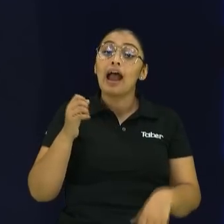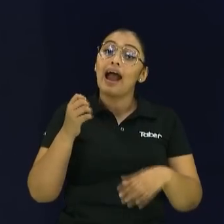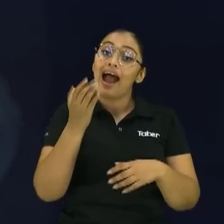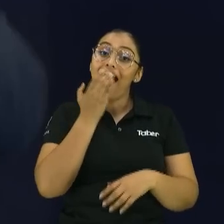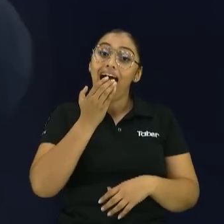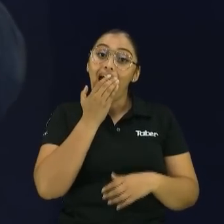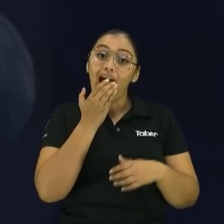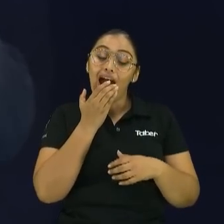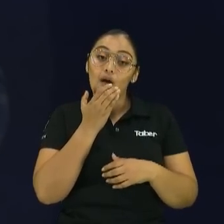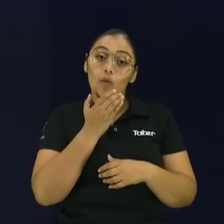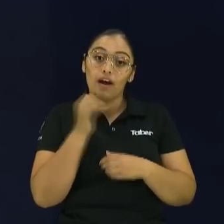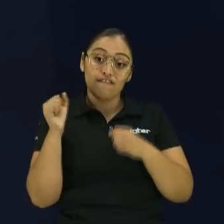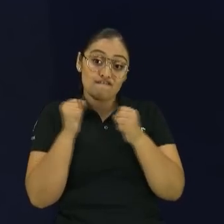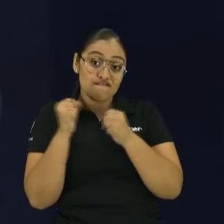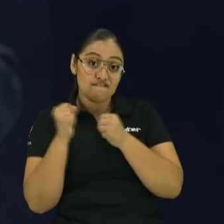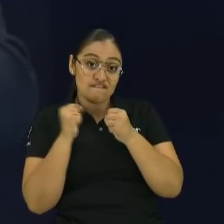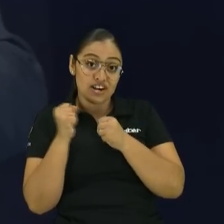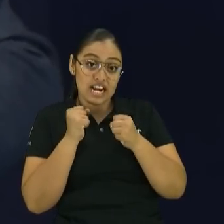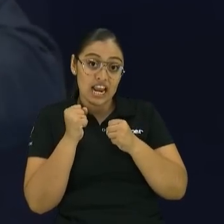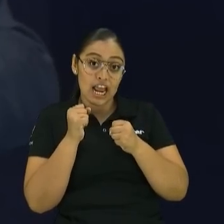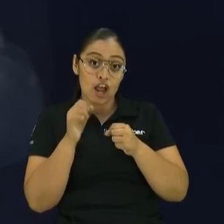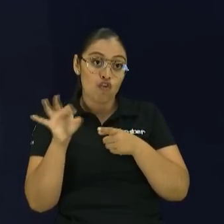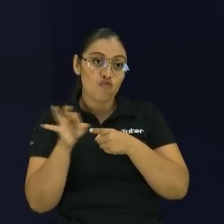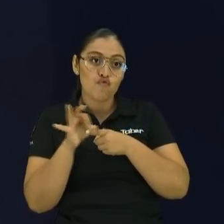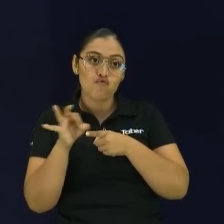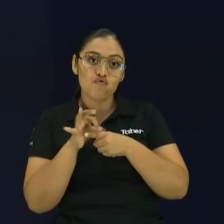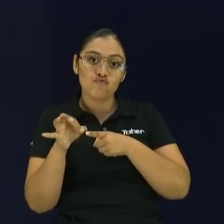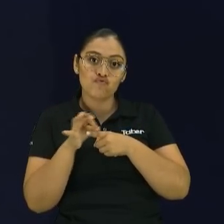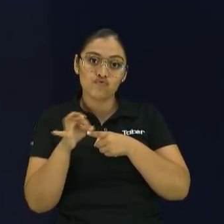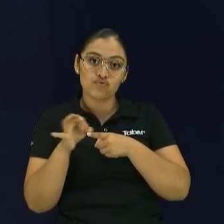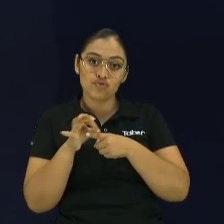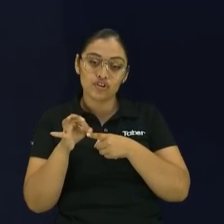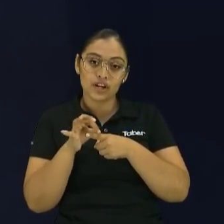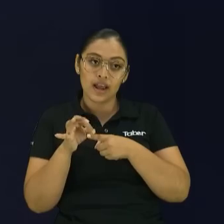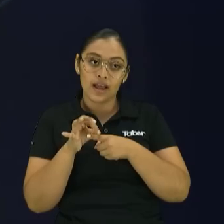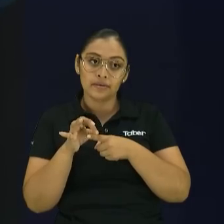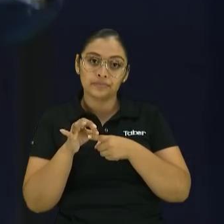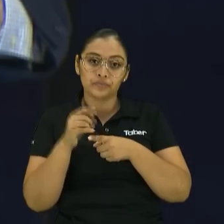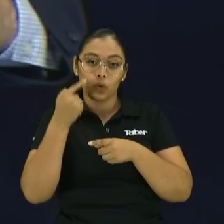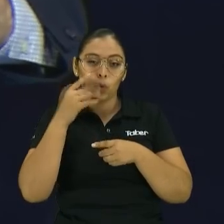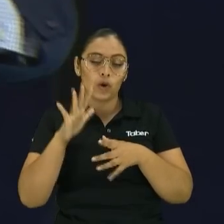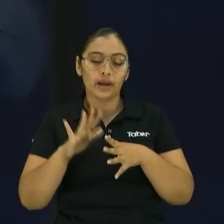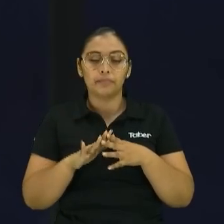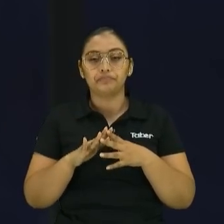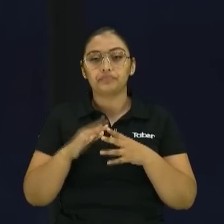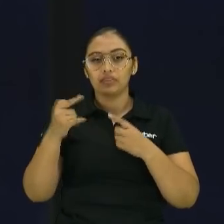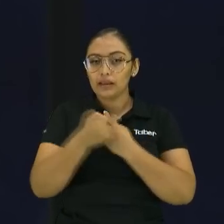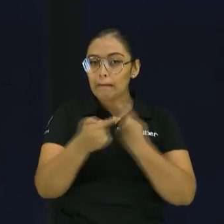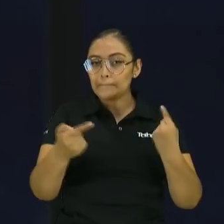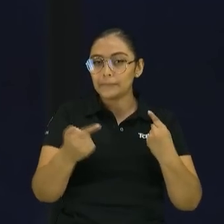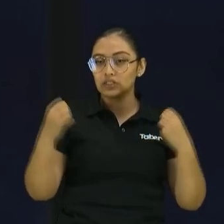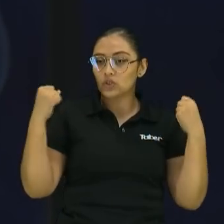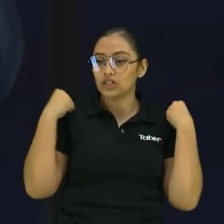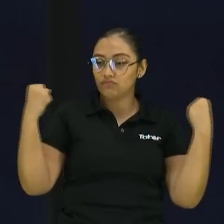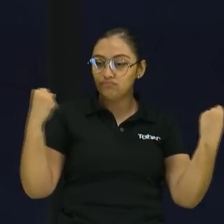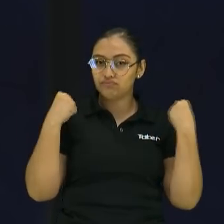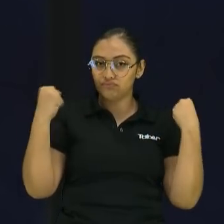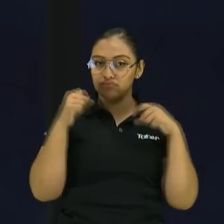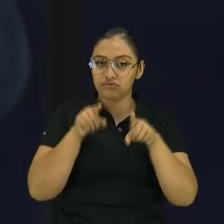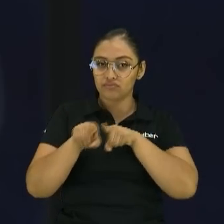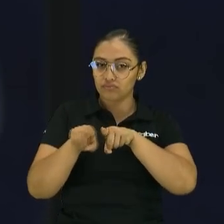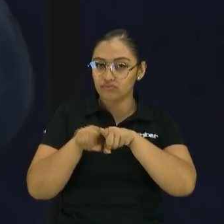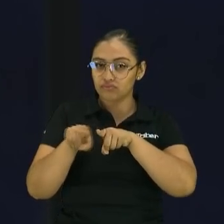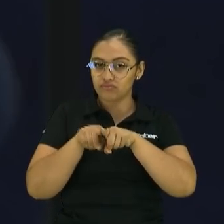calorías y no digo que se la tome con limón no hablo los deportistas de alto rendimiento que los ponen en esas cosas con hielo y por qué Porque de eso le hace